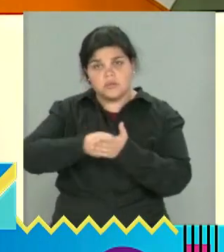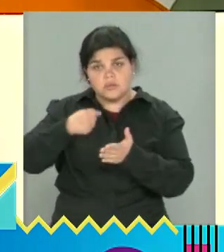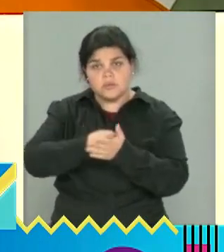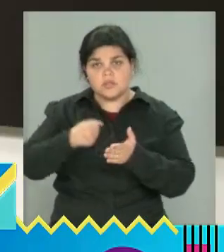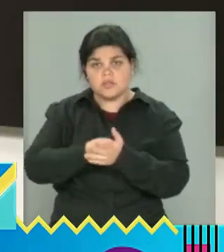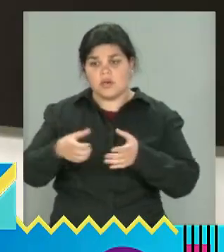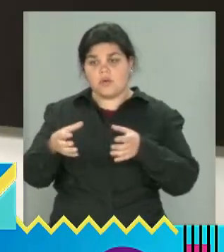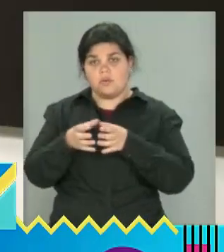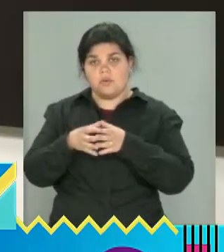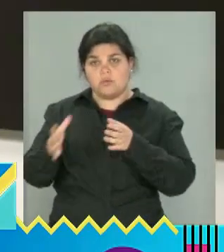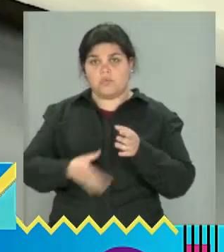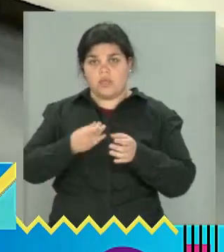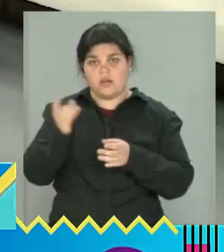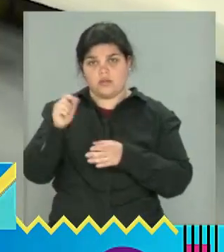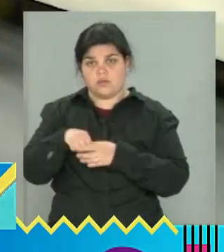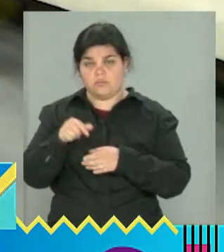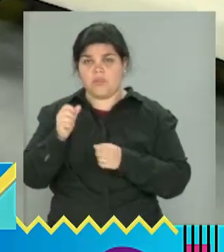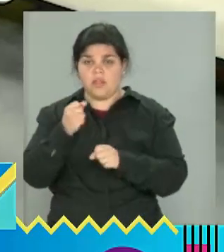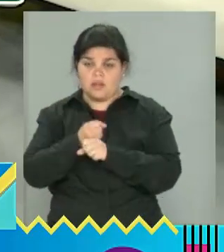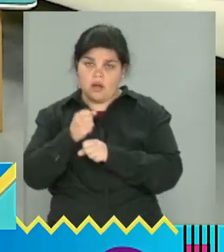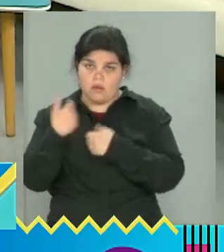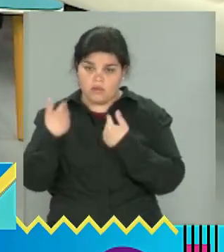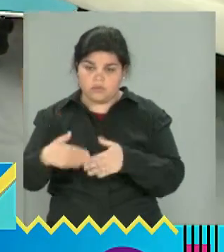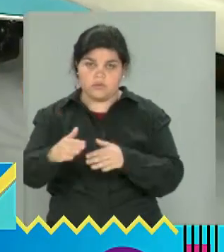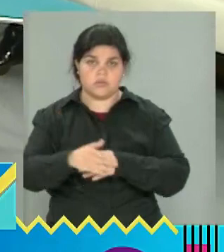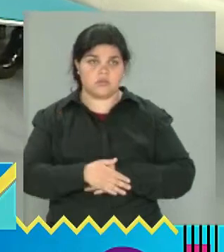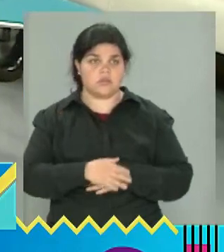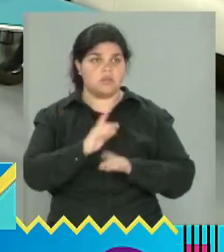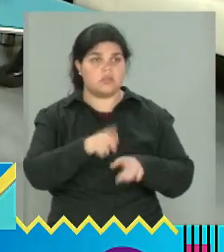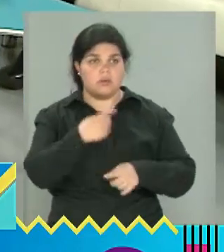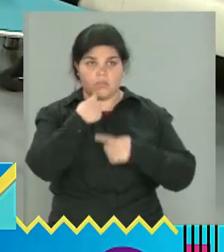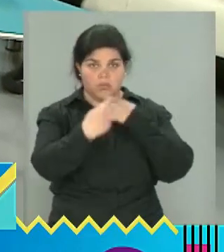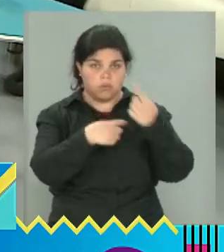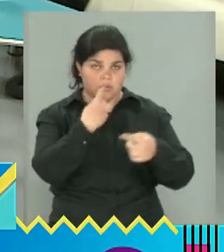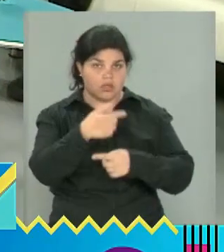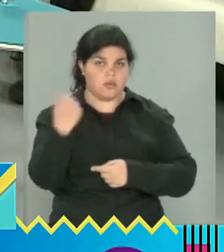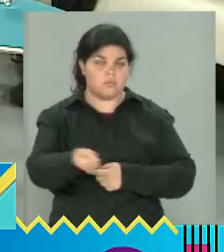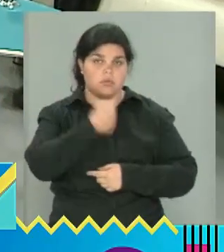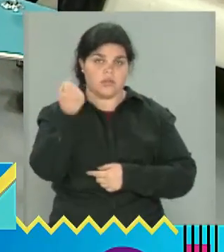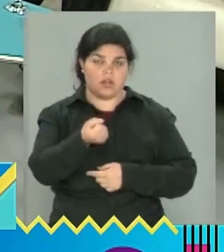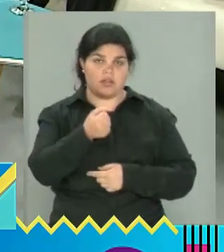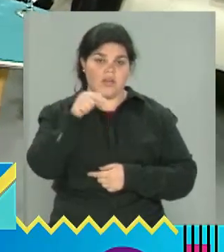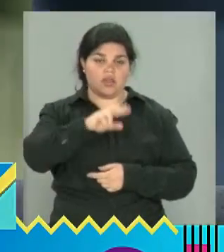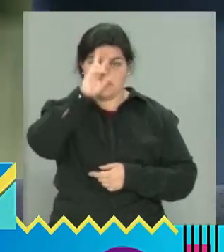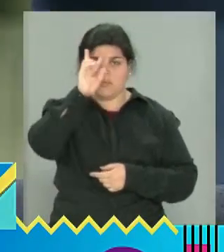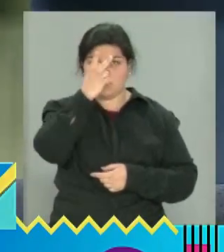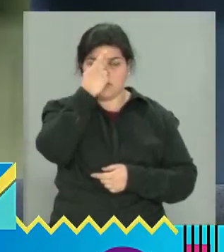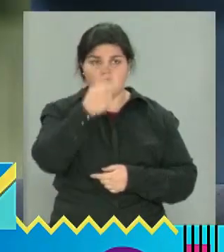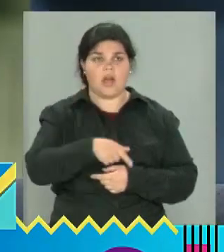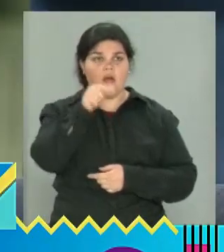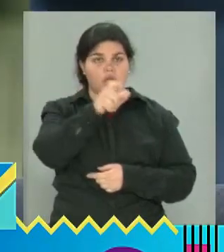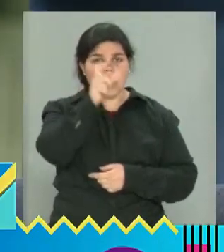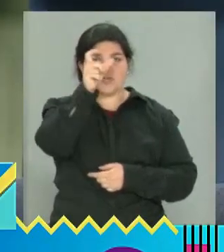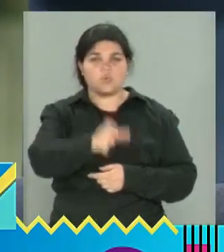la dirección. Bien. Bueno, consultarles, es importantísimo que se haya hecho este cambio, que estemos hablando de sujetos de